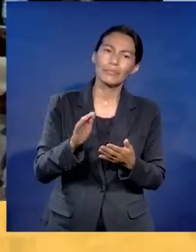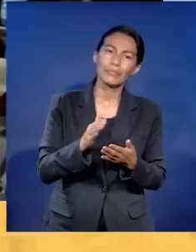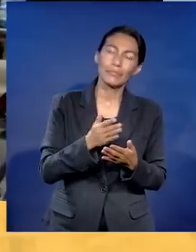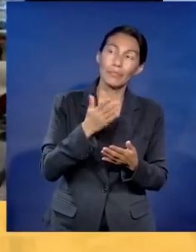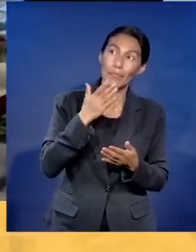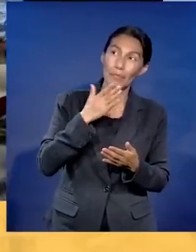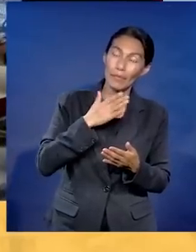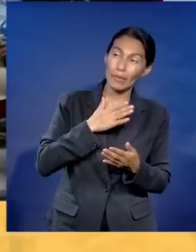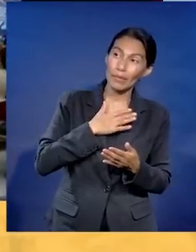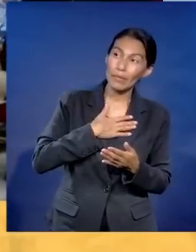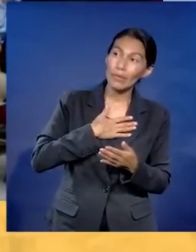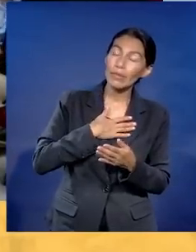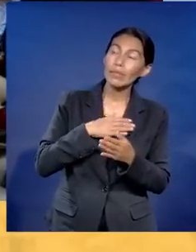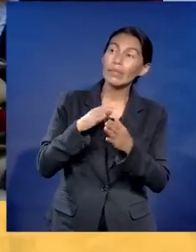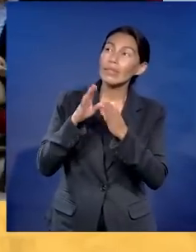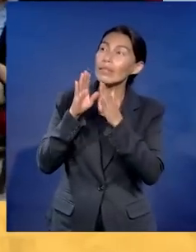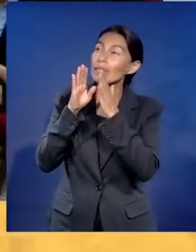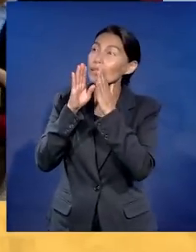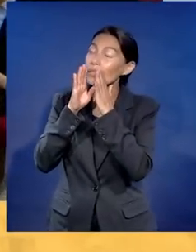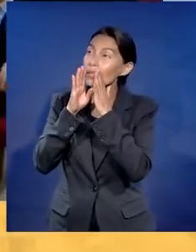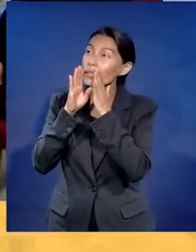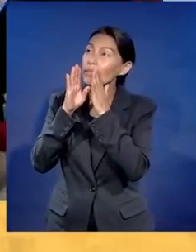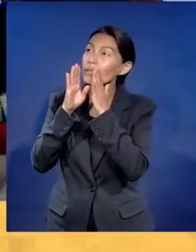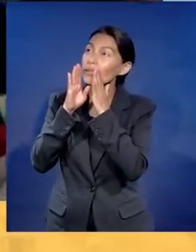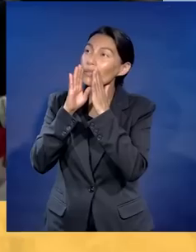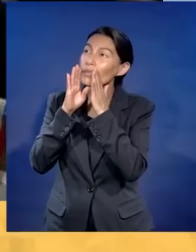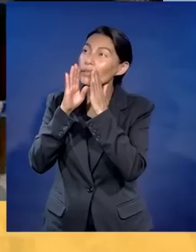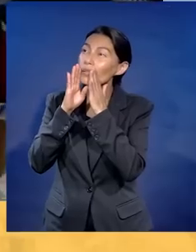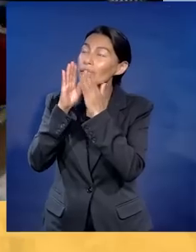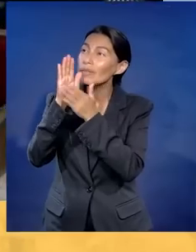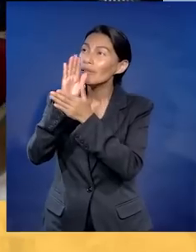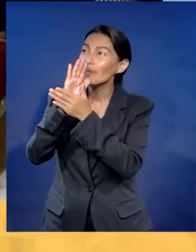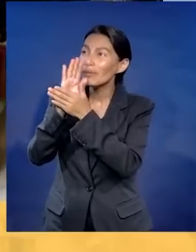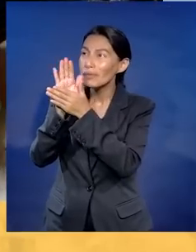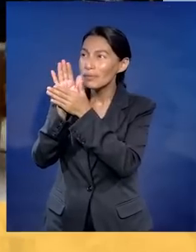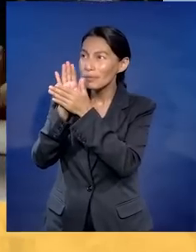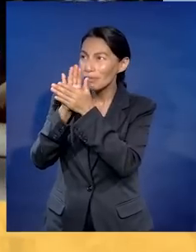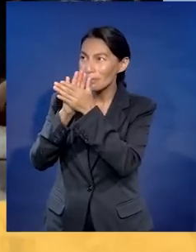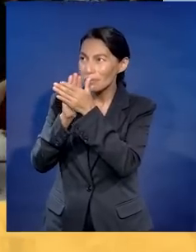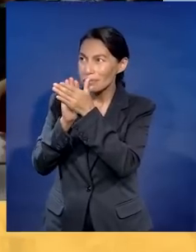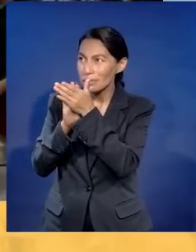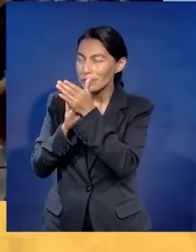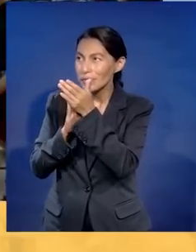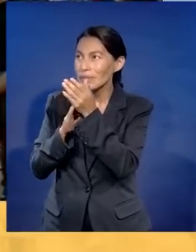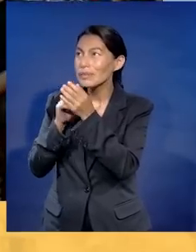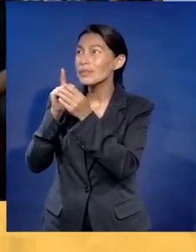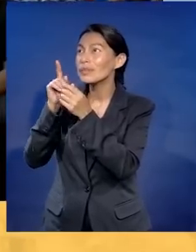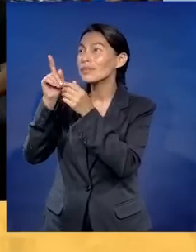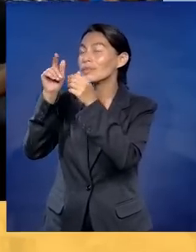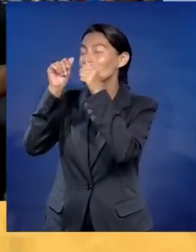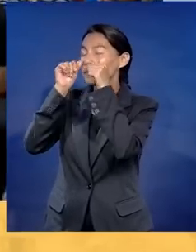Señor y Dios, escucha.